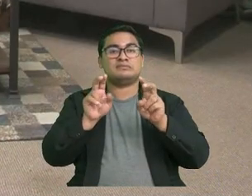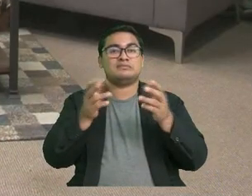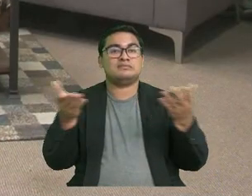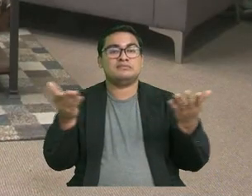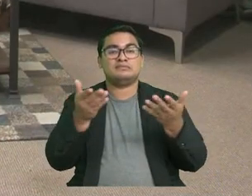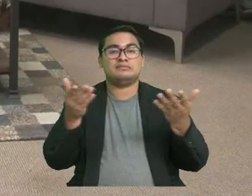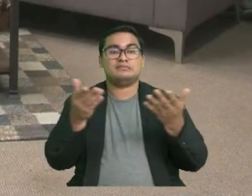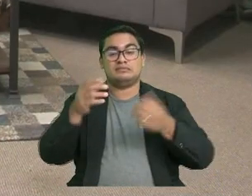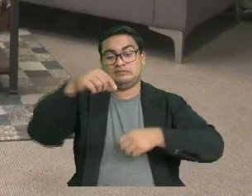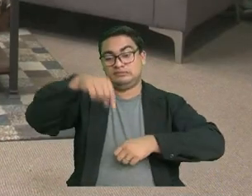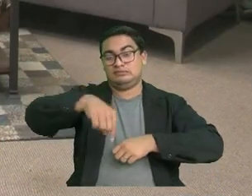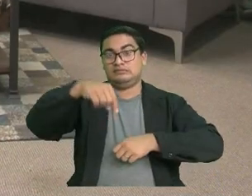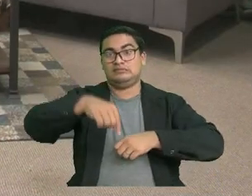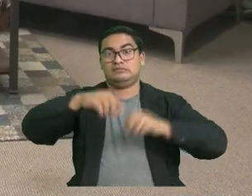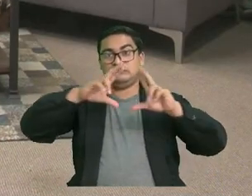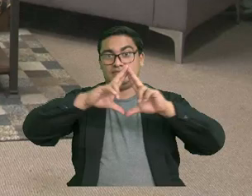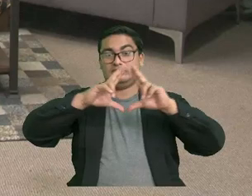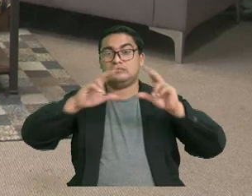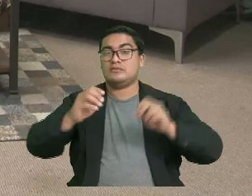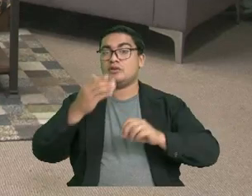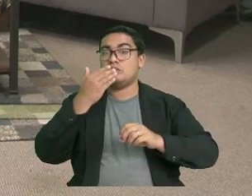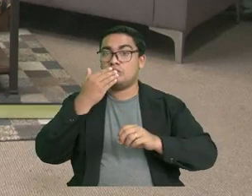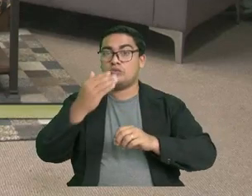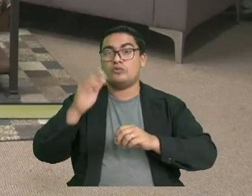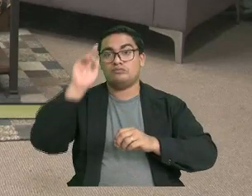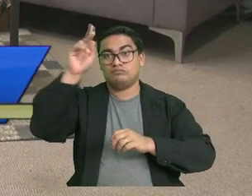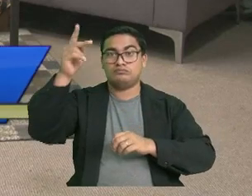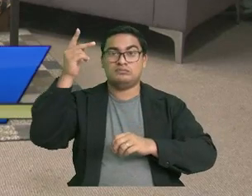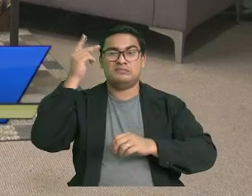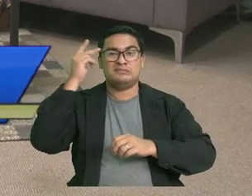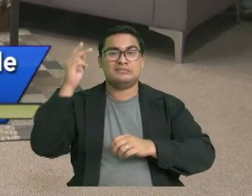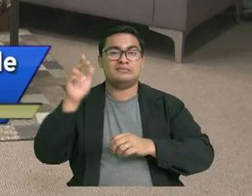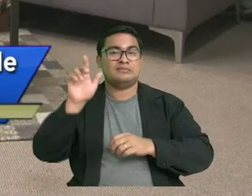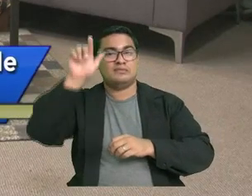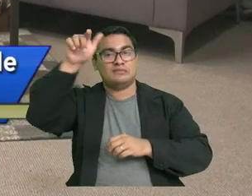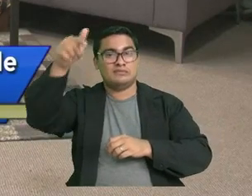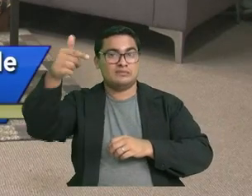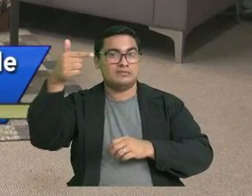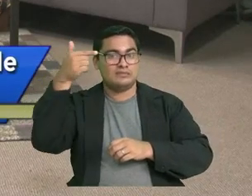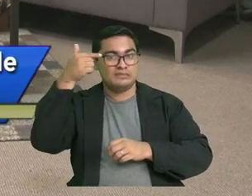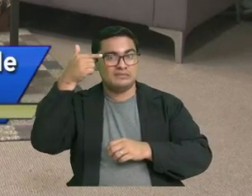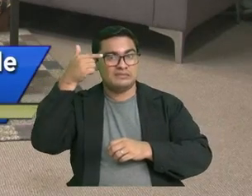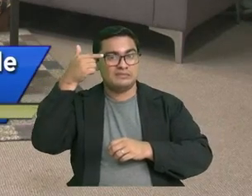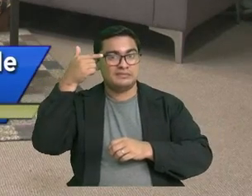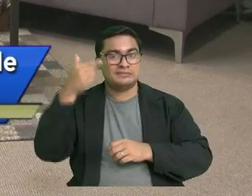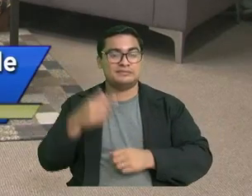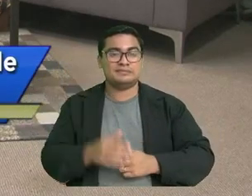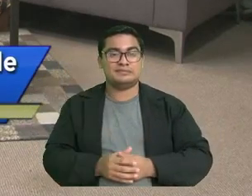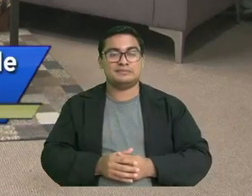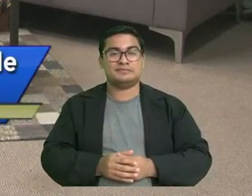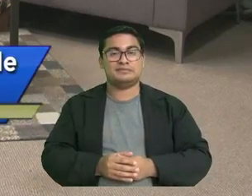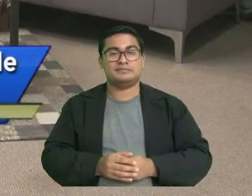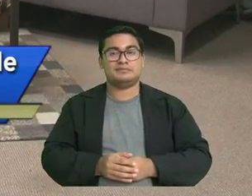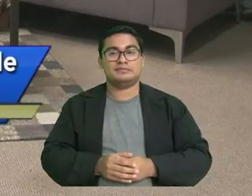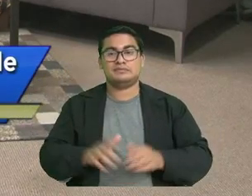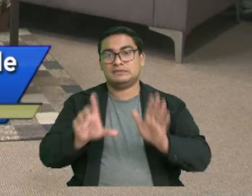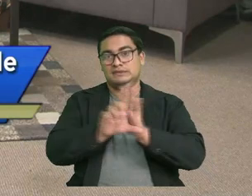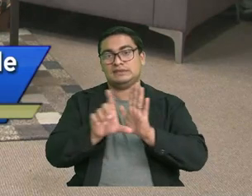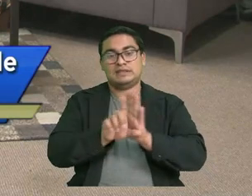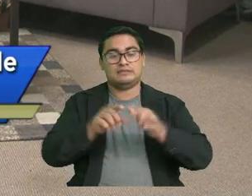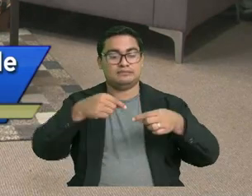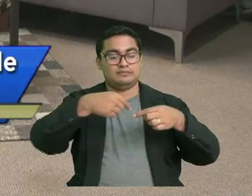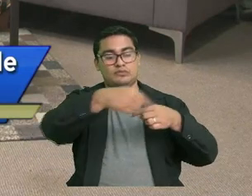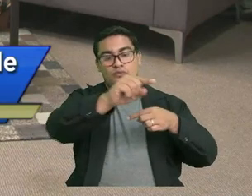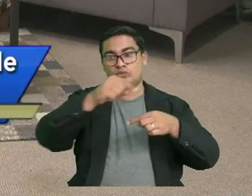con que aquí hubo la voluntad política de nuestro gobierno de que la ley de